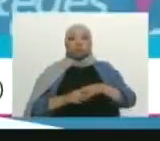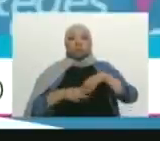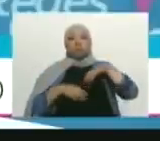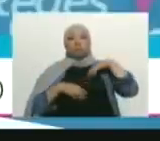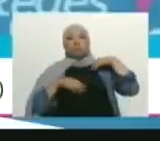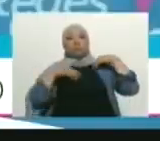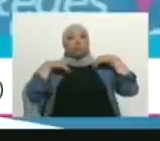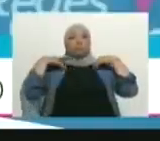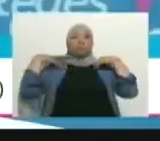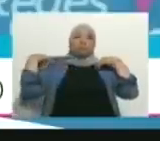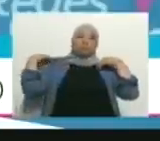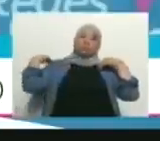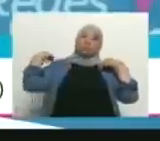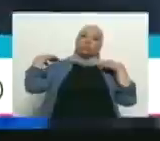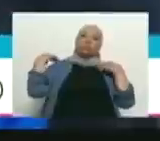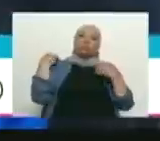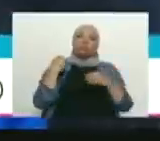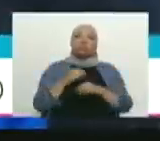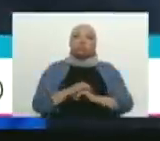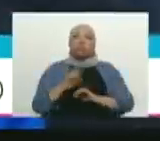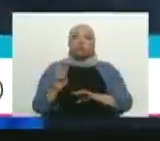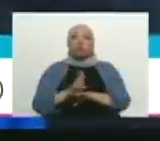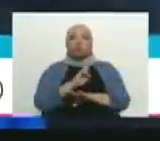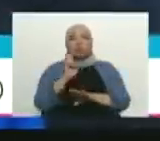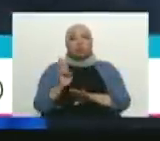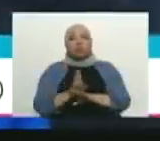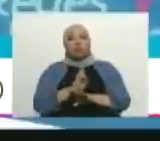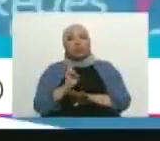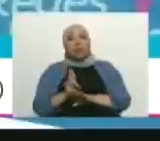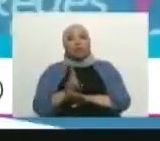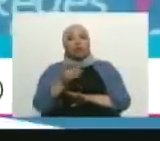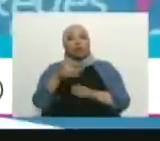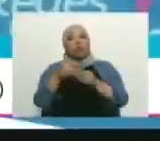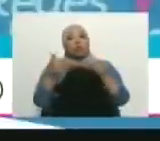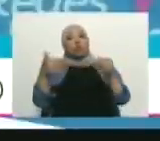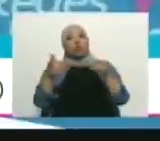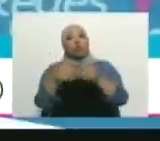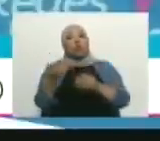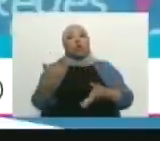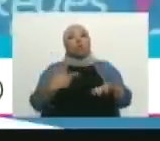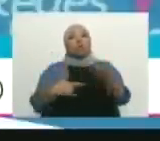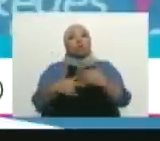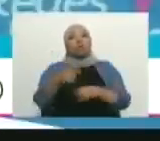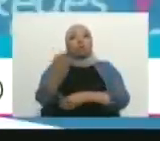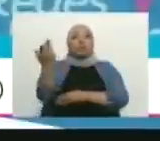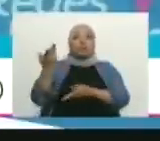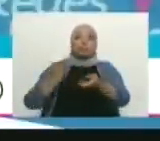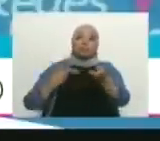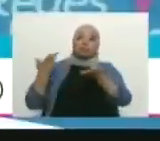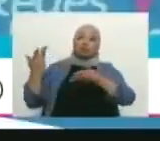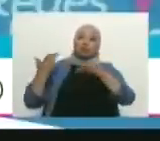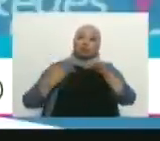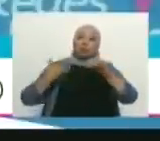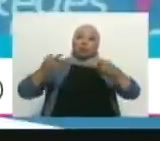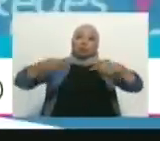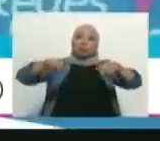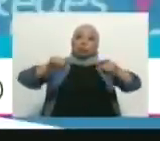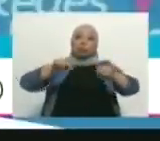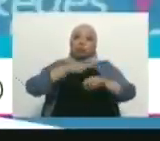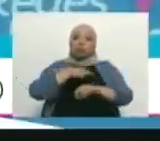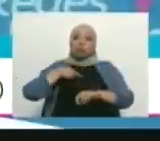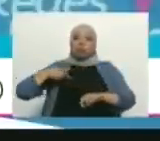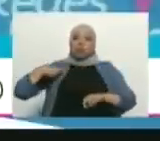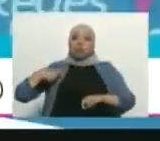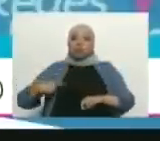el uso político de utilizar el dólar, el sistema financiero, para sancionar países. Sancionan a China,